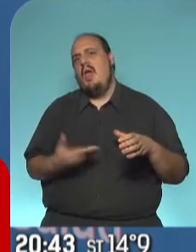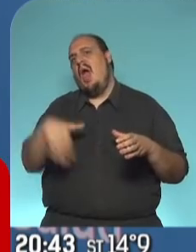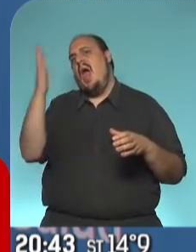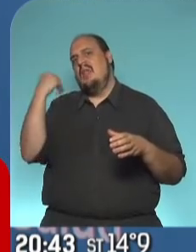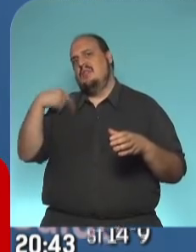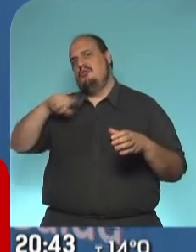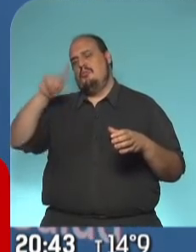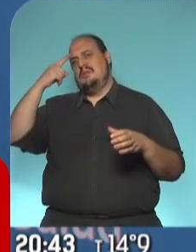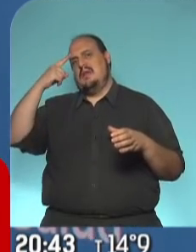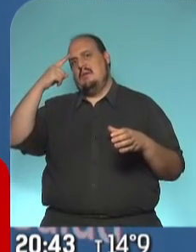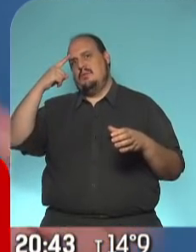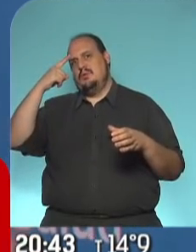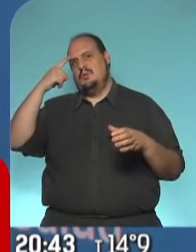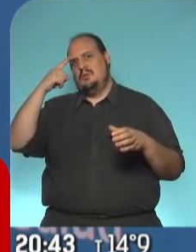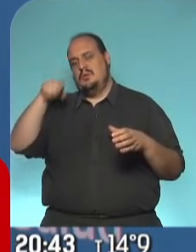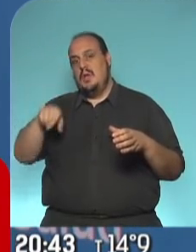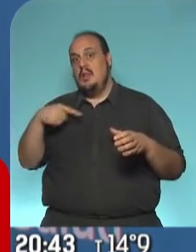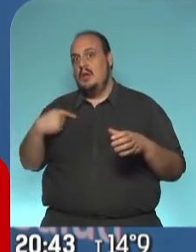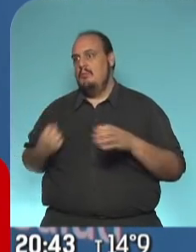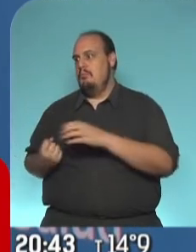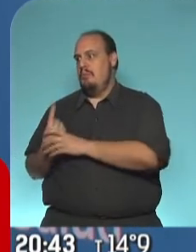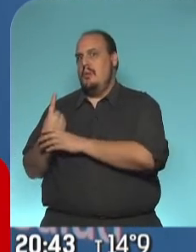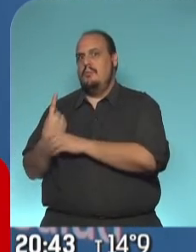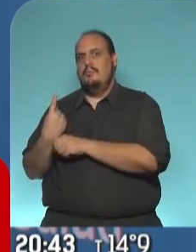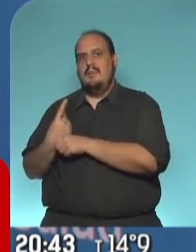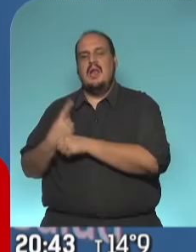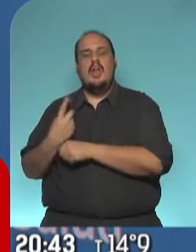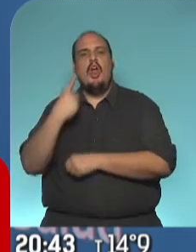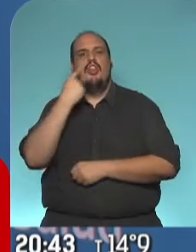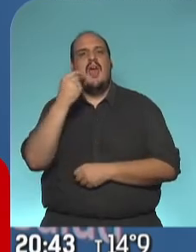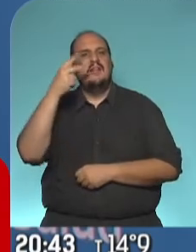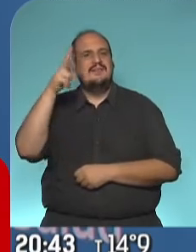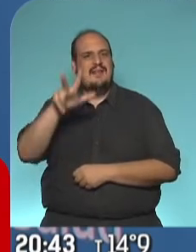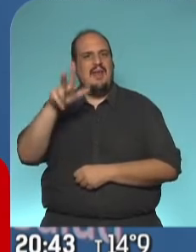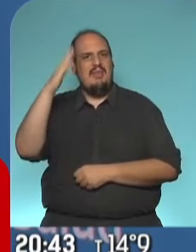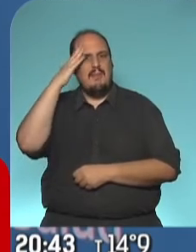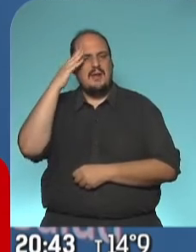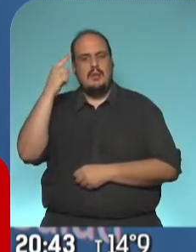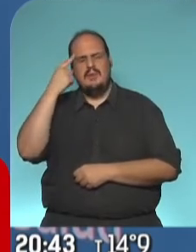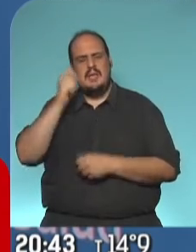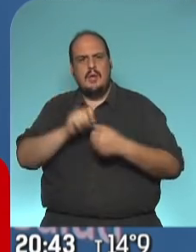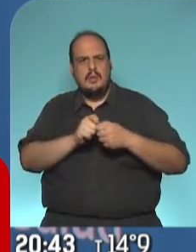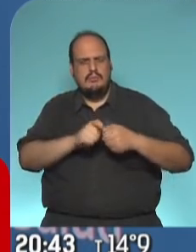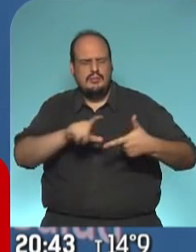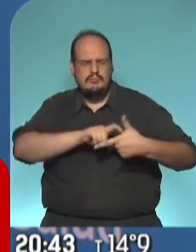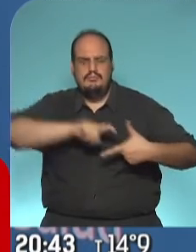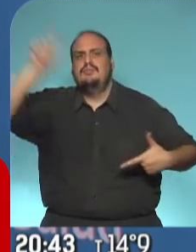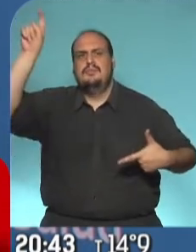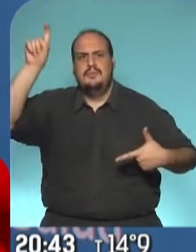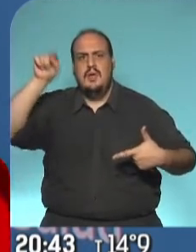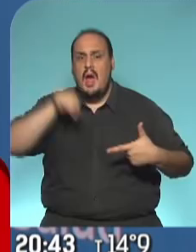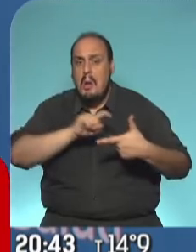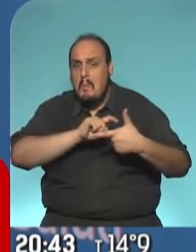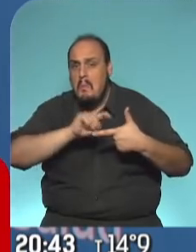país cuando observábamos la aparición del primer caso el día 3 de marzo. Obviamente en una curva epidemiológica que se va